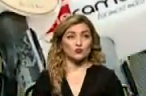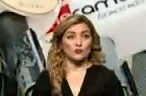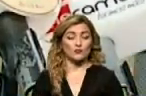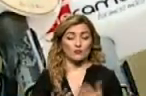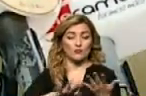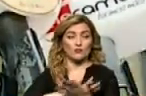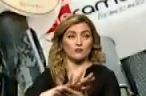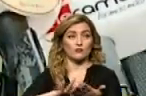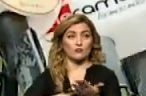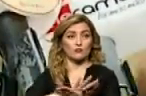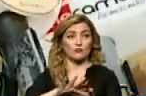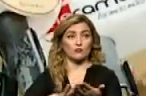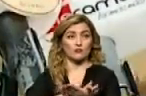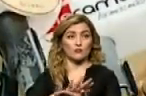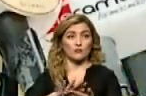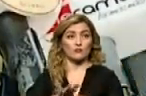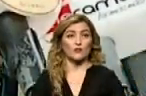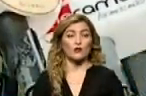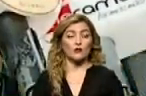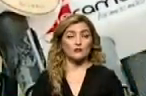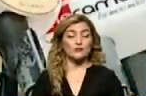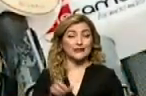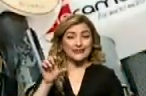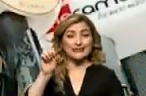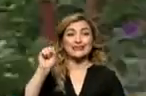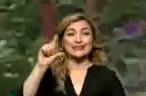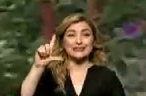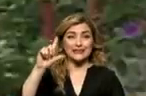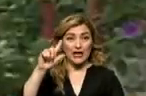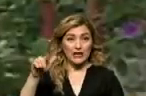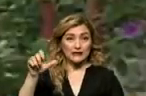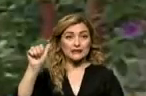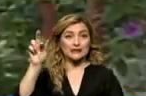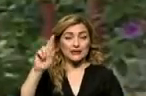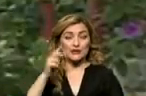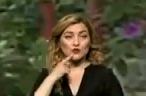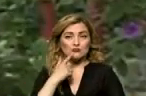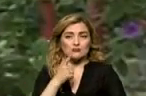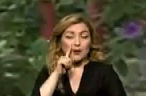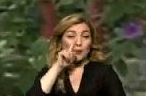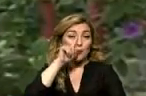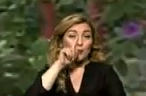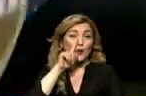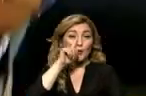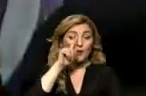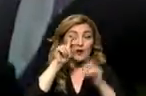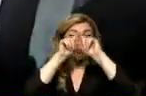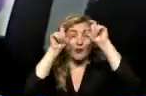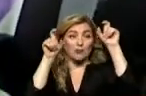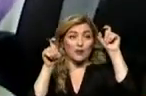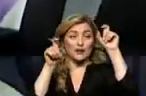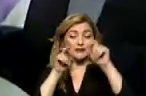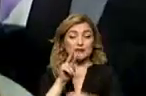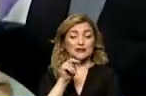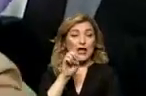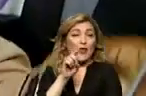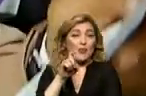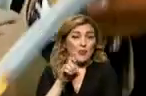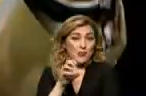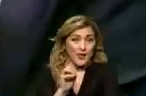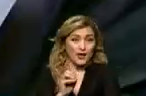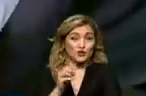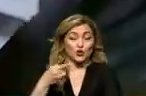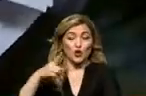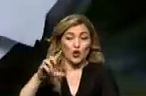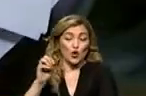terminamos haciendo una fanesca aquí. Salazar aseguró en la fiscalía ser apenas un empleado de Nexo Global y desconoció detalles sobre